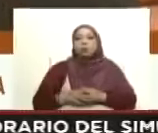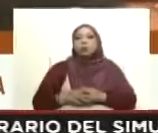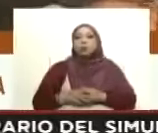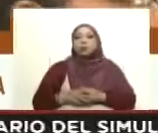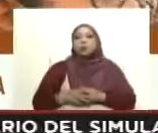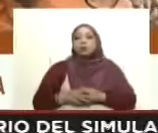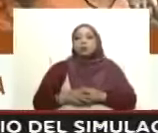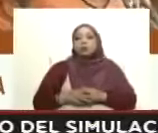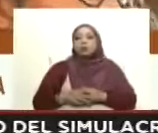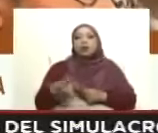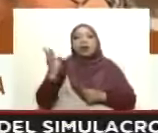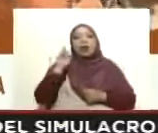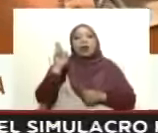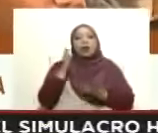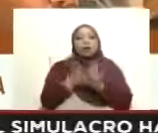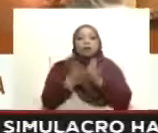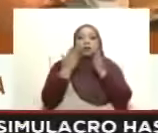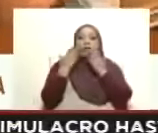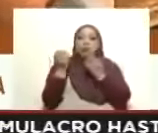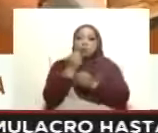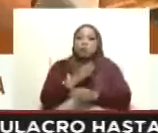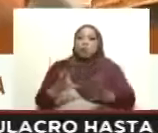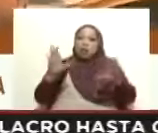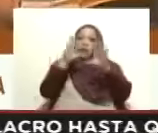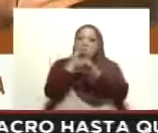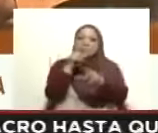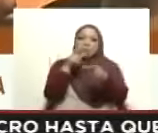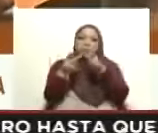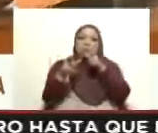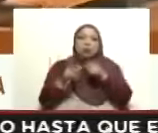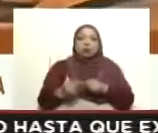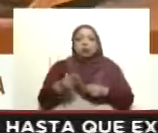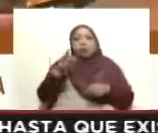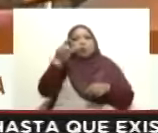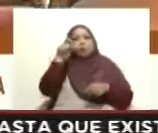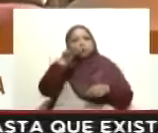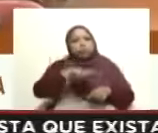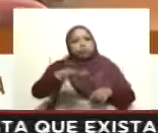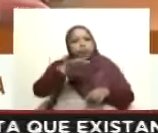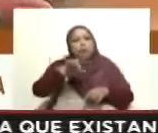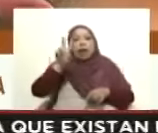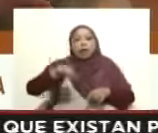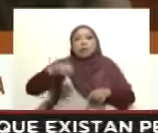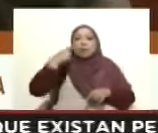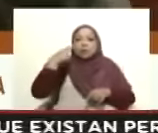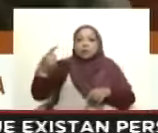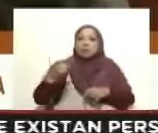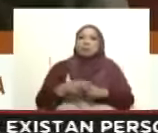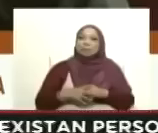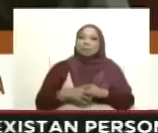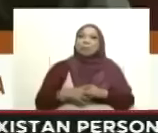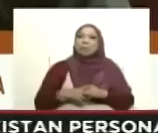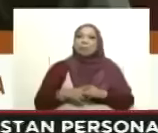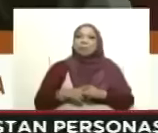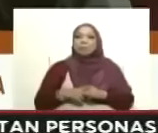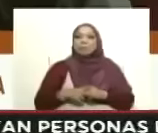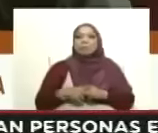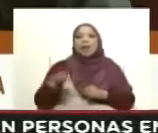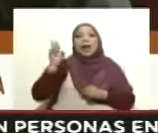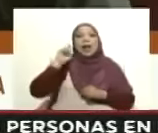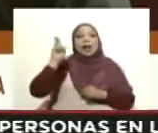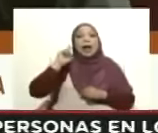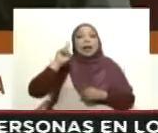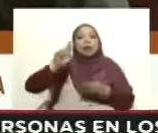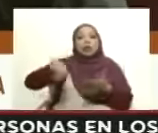Nacional de Venezuela buenas noches y saludos no te veo Hugo ahora ya te vi saludos a toda la la dirección y al